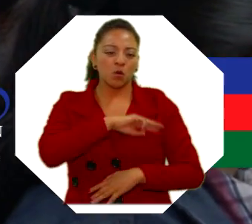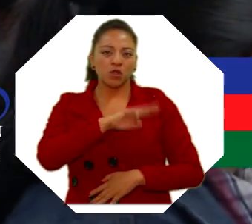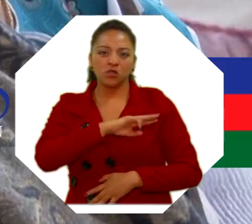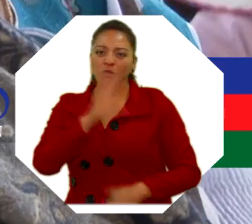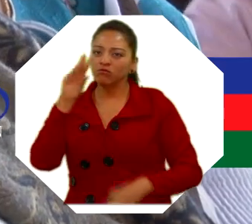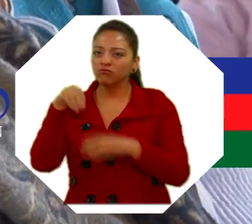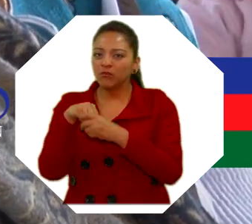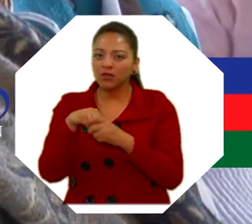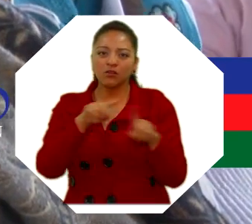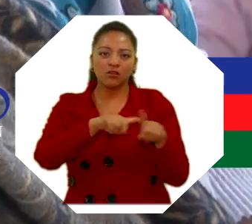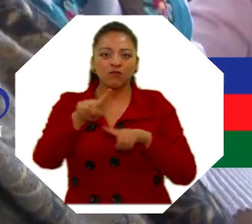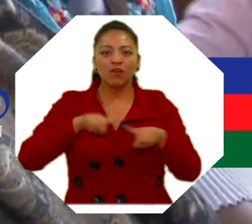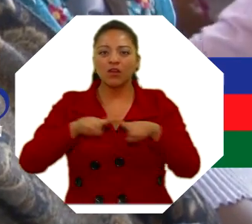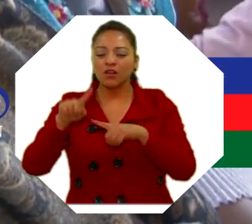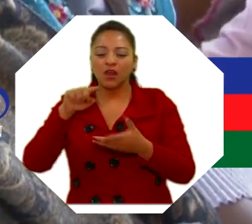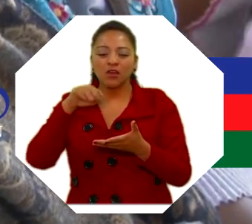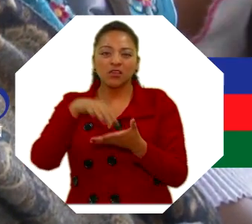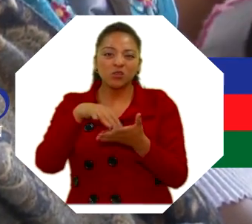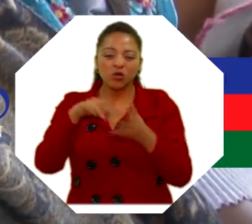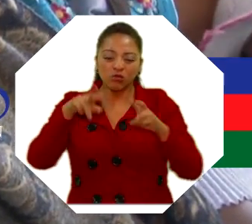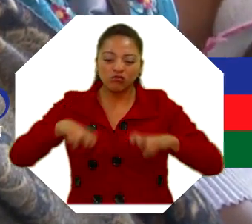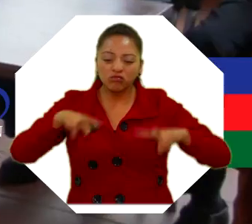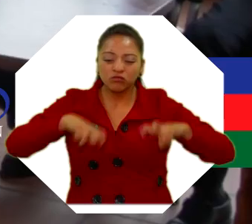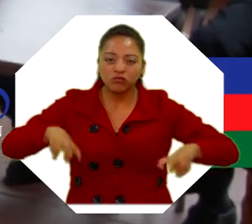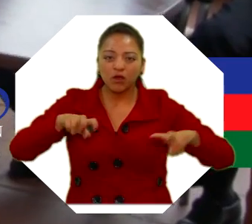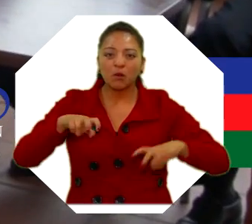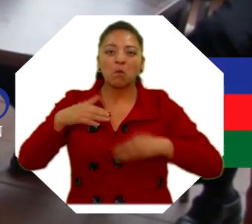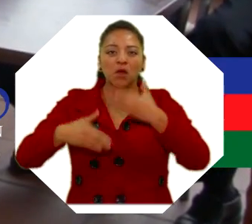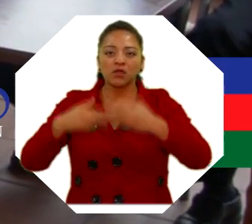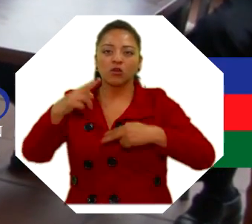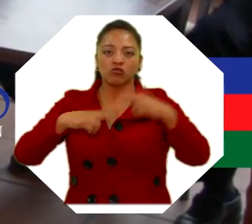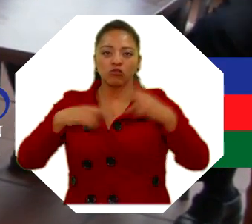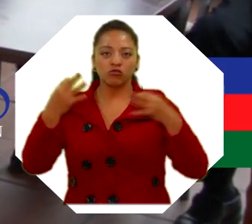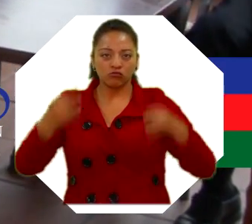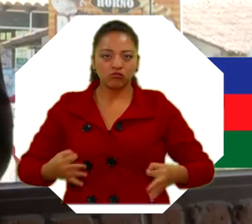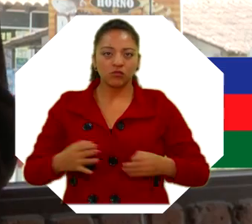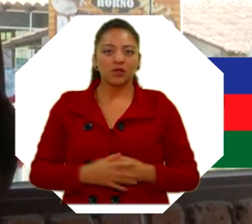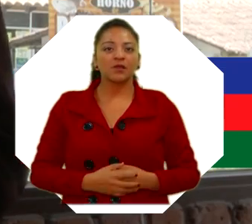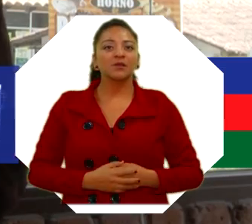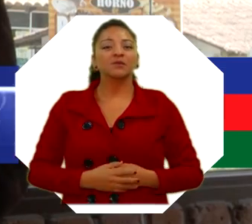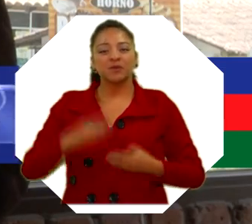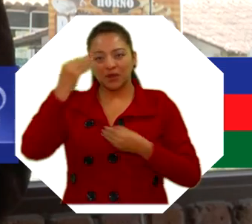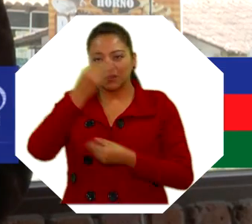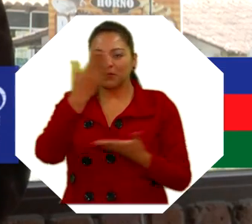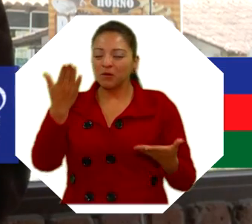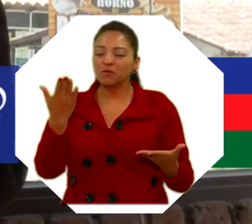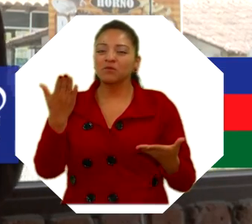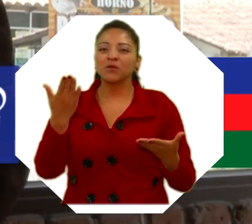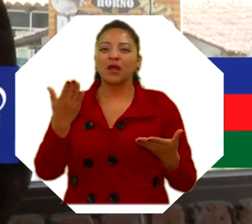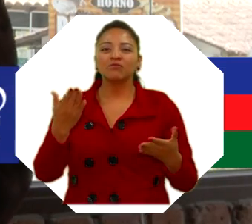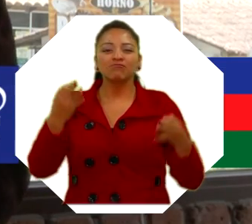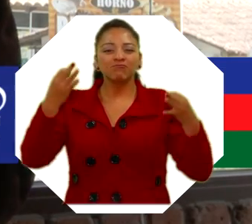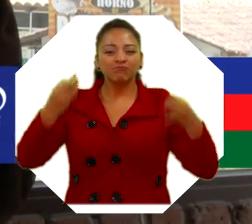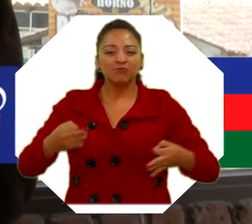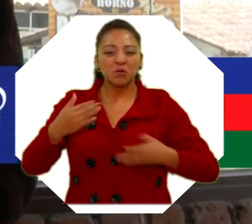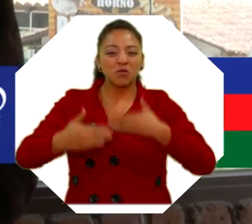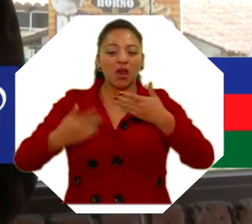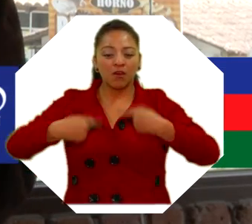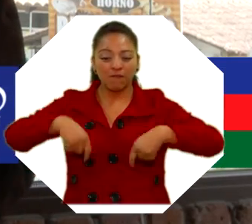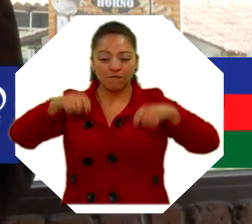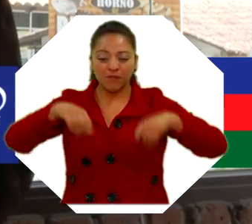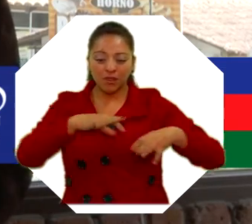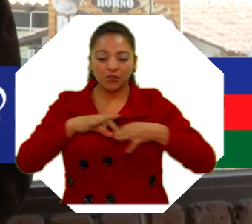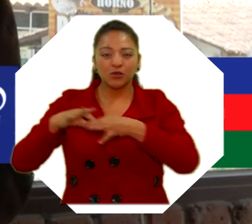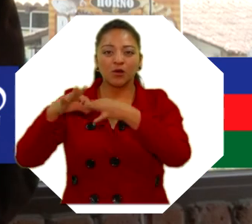los municipios para realizar los estudios y la posterior ejecución de la obra. Al fin vamos a poder concretar la